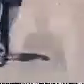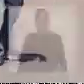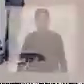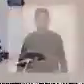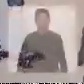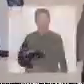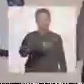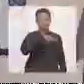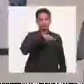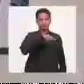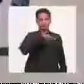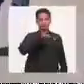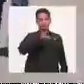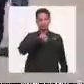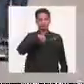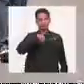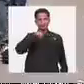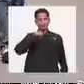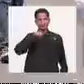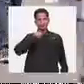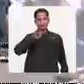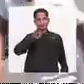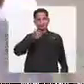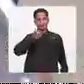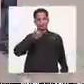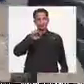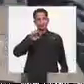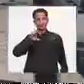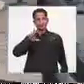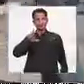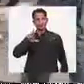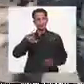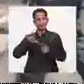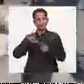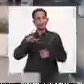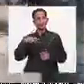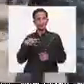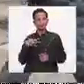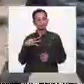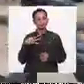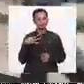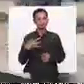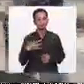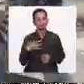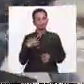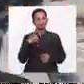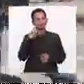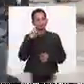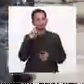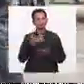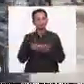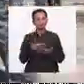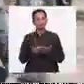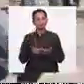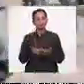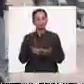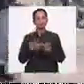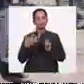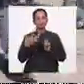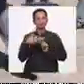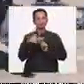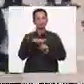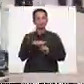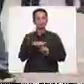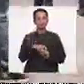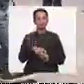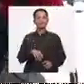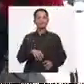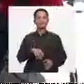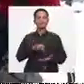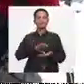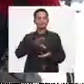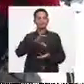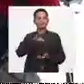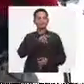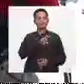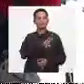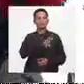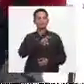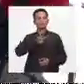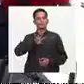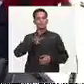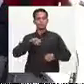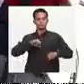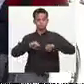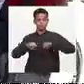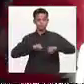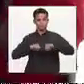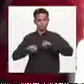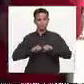peñafiel un quiteño de 62 años fue uno de los voluntarios que participó en el simulacro inclusivo que se realizó en el colegio 24 de